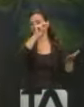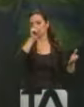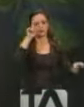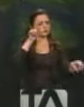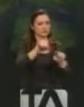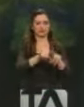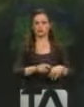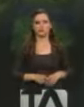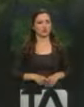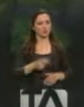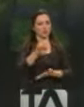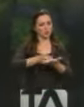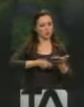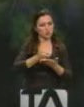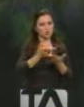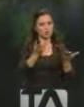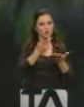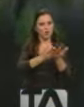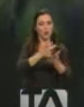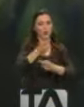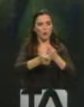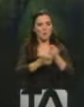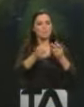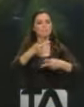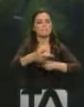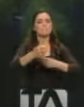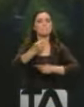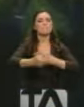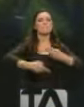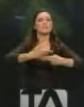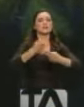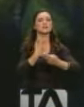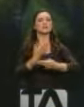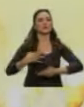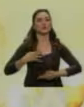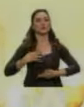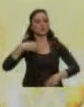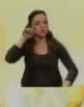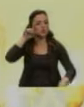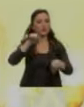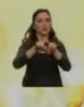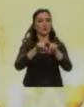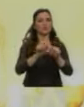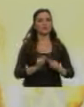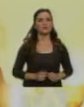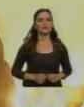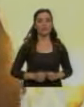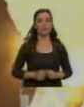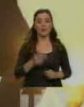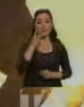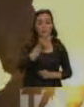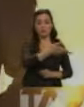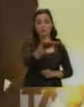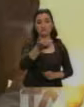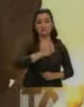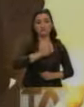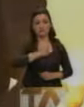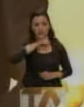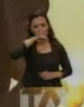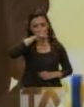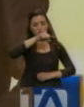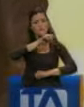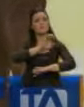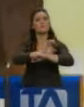confiscación, es un contrato de compra y venta voluntario, de mutuo acuerdo. Pueblo de mi patria, pueden estar